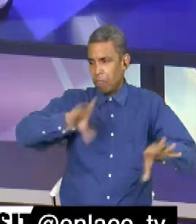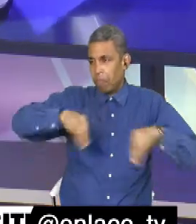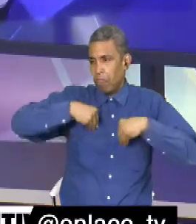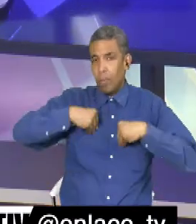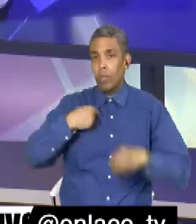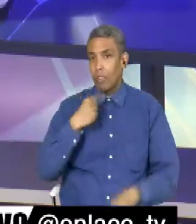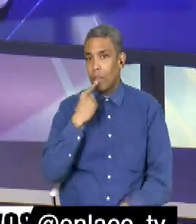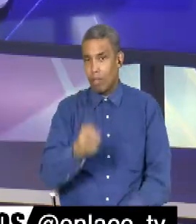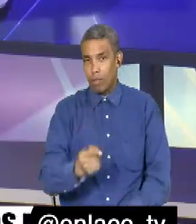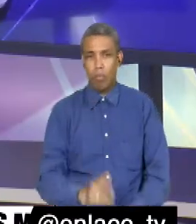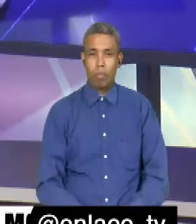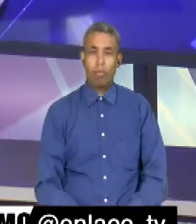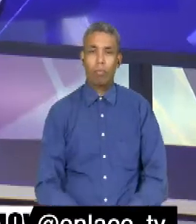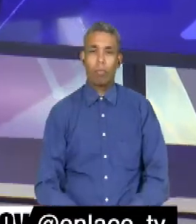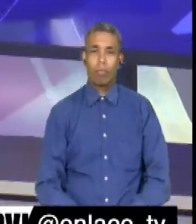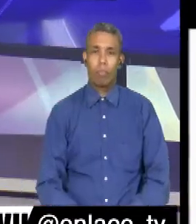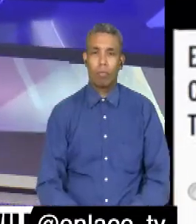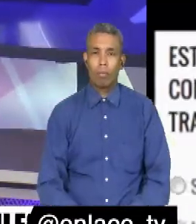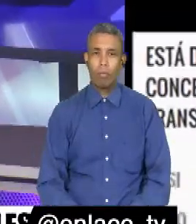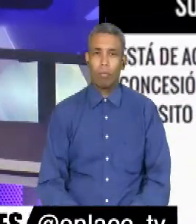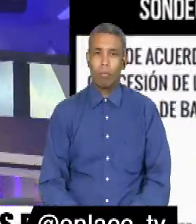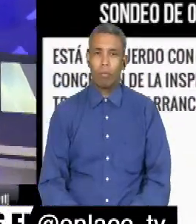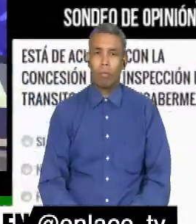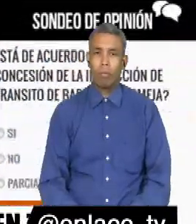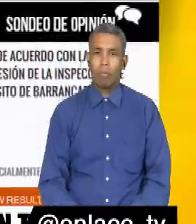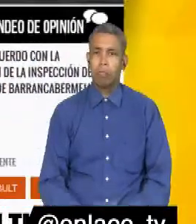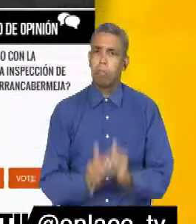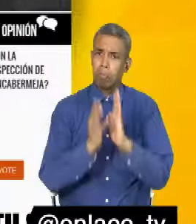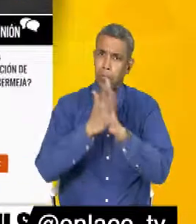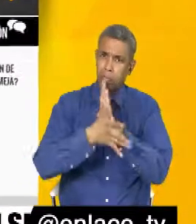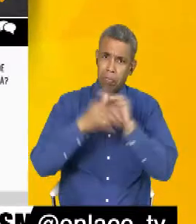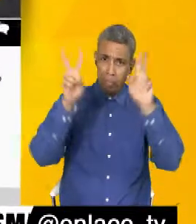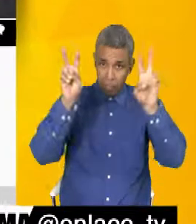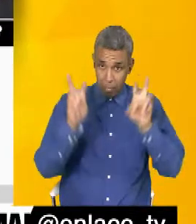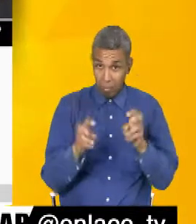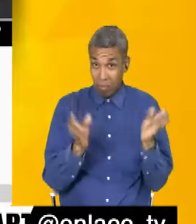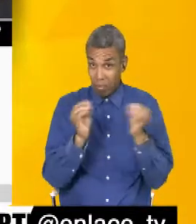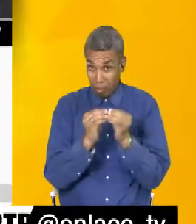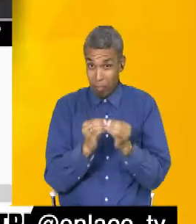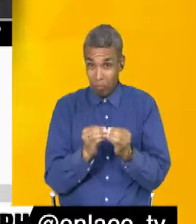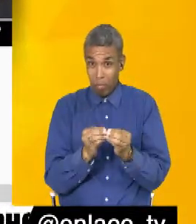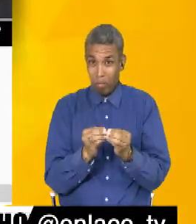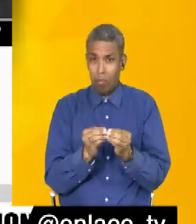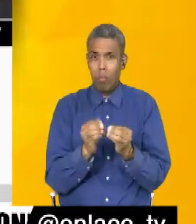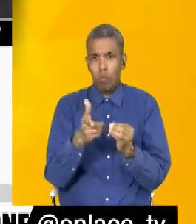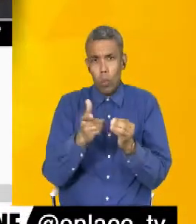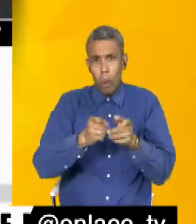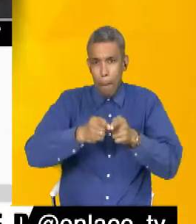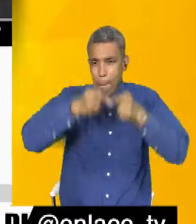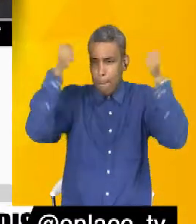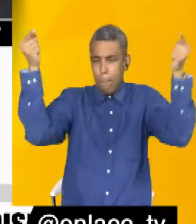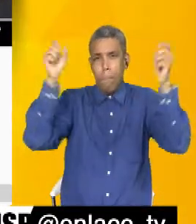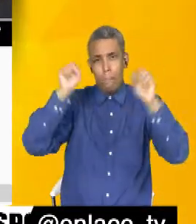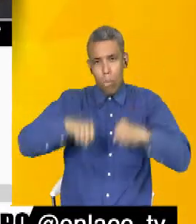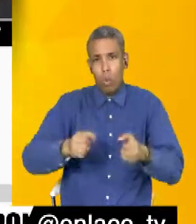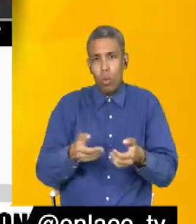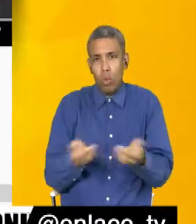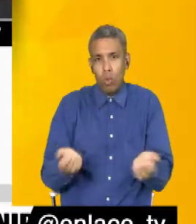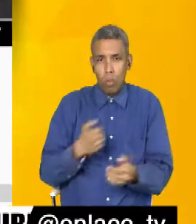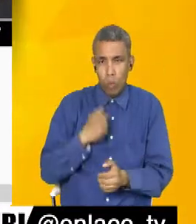Seguimos llevando a nuestra comunidad el acontecer de la ciudad y región. Esta y otras informaciones de Enlace Noticias las puede hallar en nuestra página